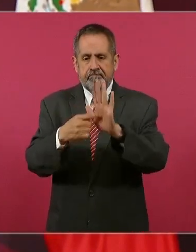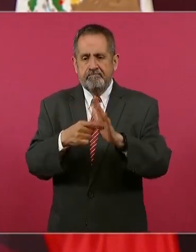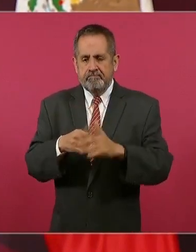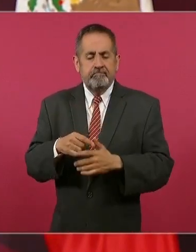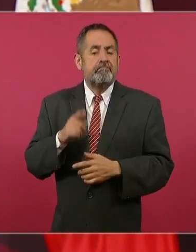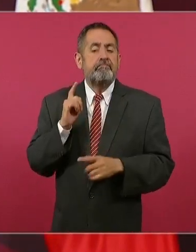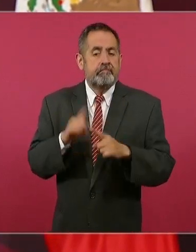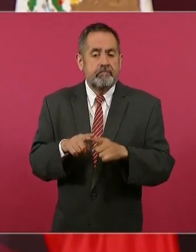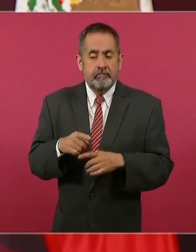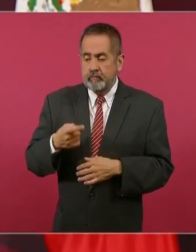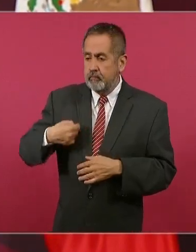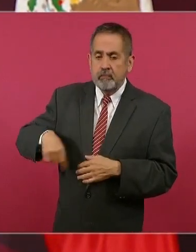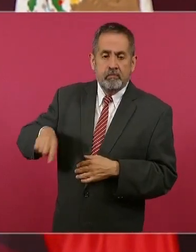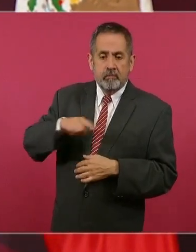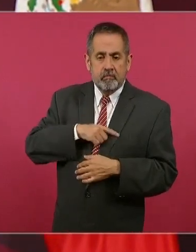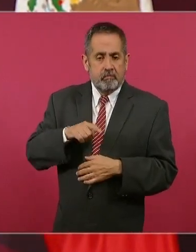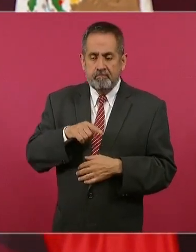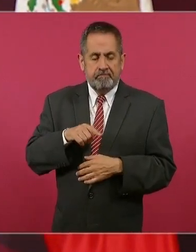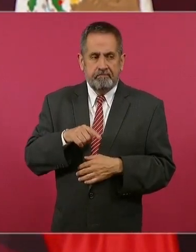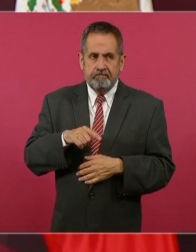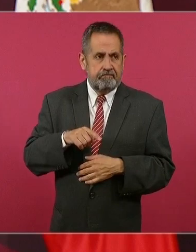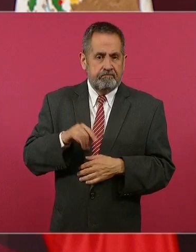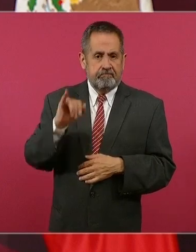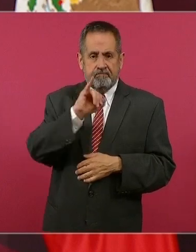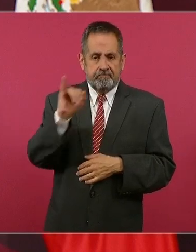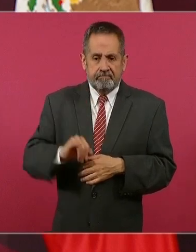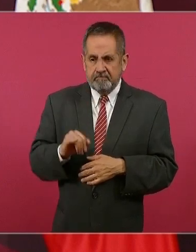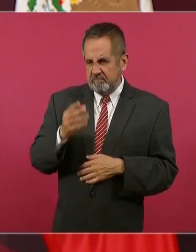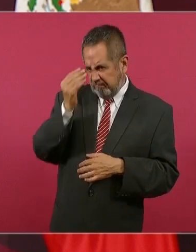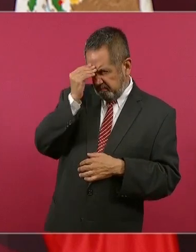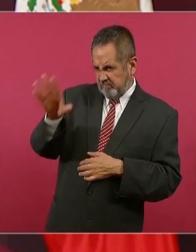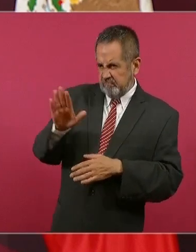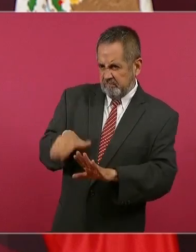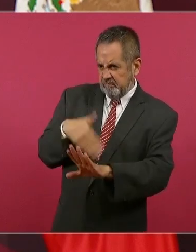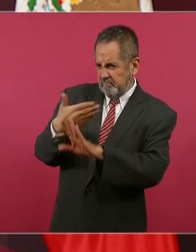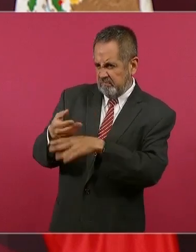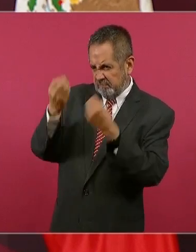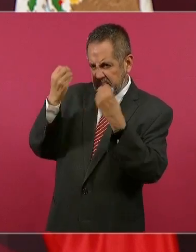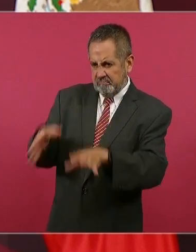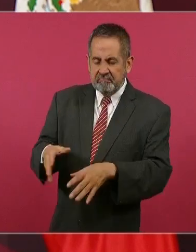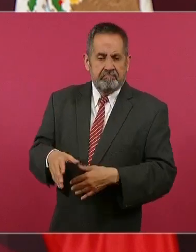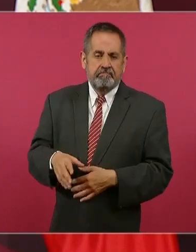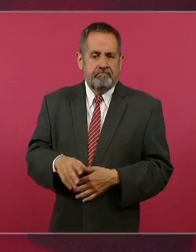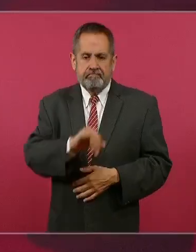nosotros nunca haríamos nada que los perjudicara.